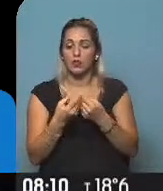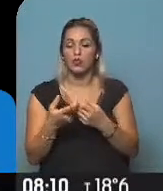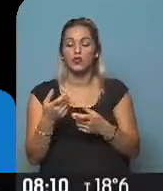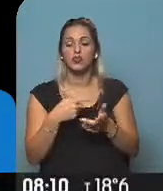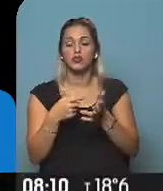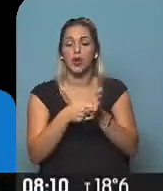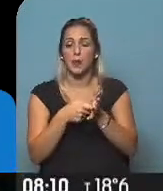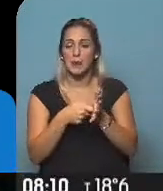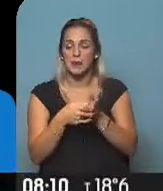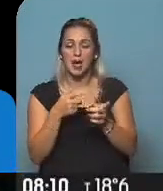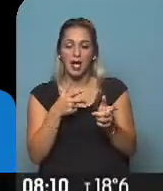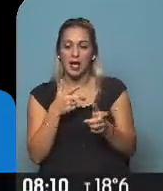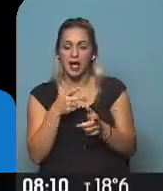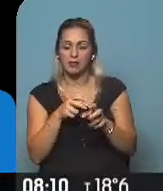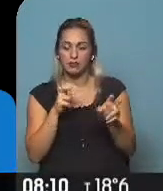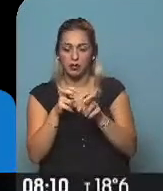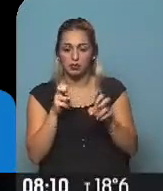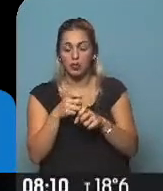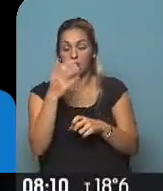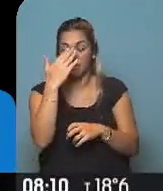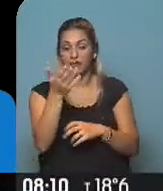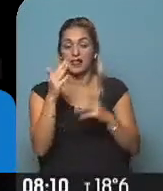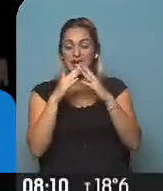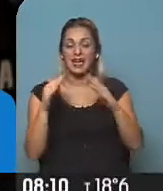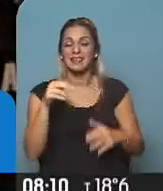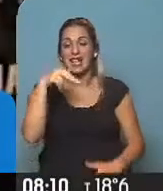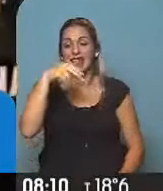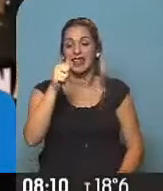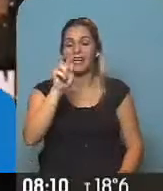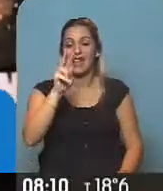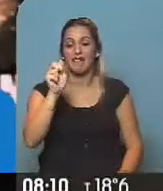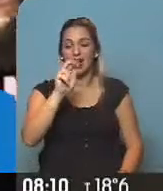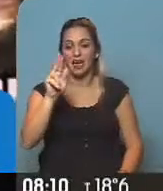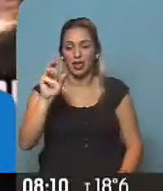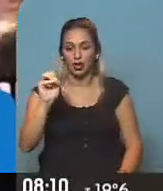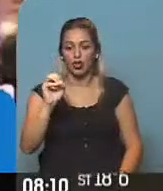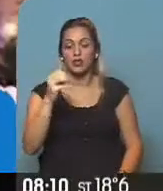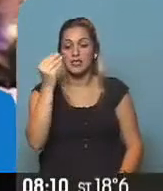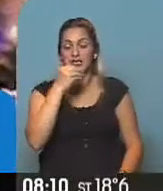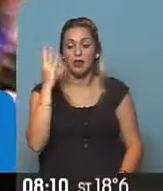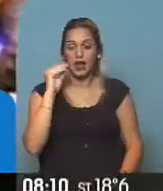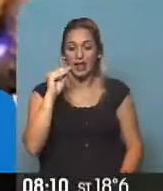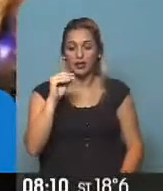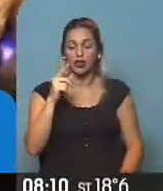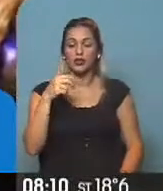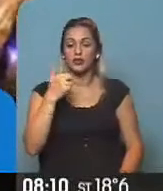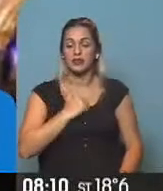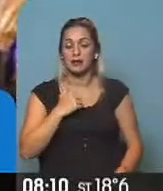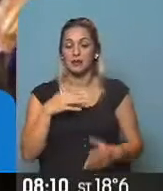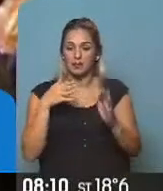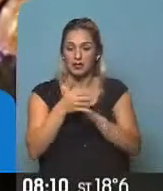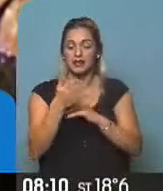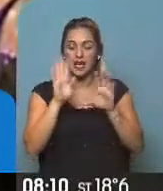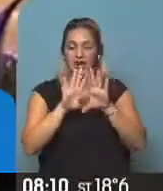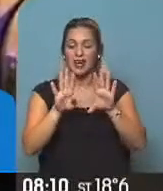dieron con el frente de la casa de Navarro. Reiteramos entonces, el sábado de la noche efectivos de la prefectura entraron por la fuerza en la casa de la Villa